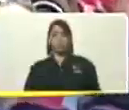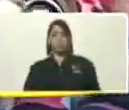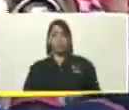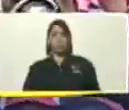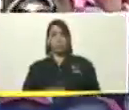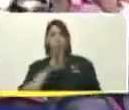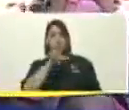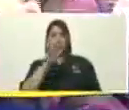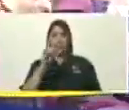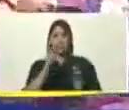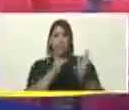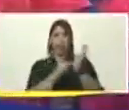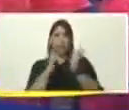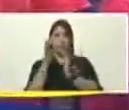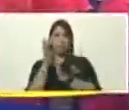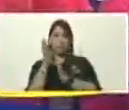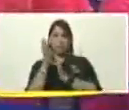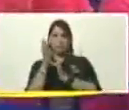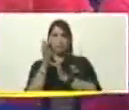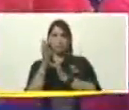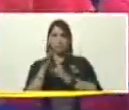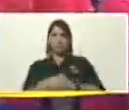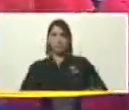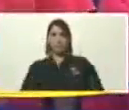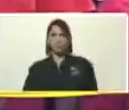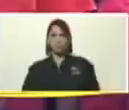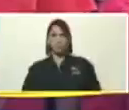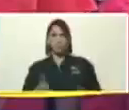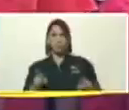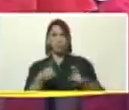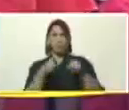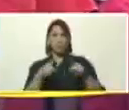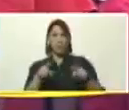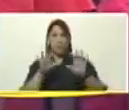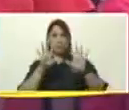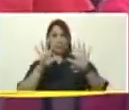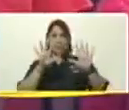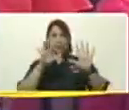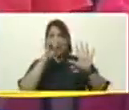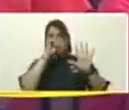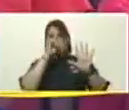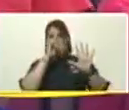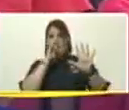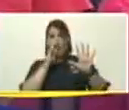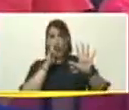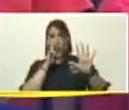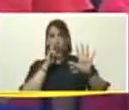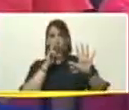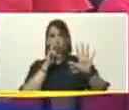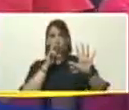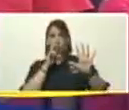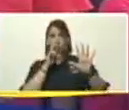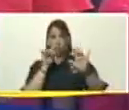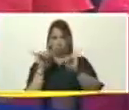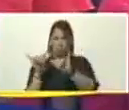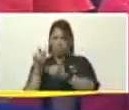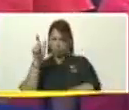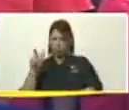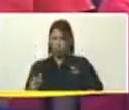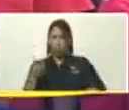30 de abril, se cumplieron 10 años que el comandante Hugo